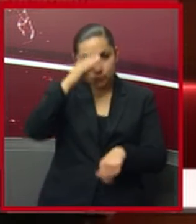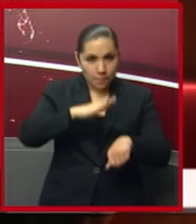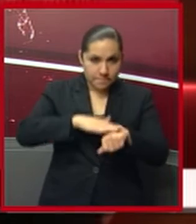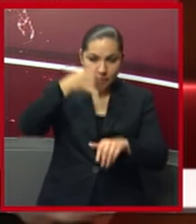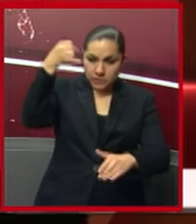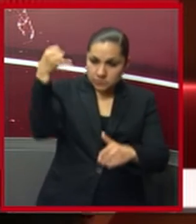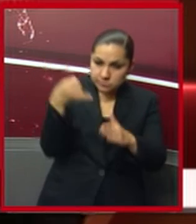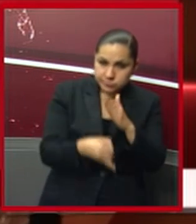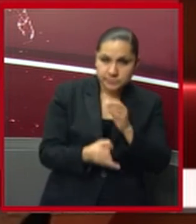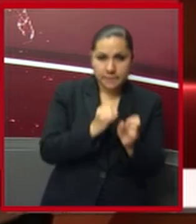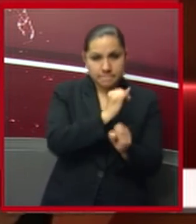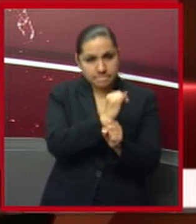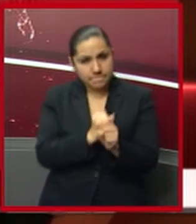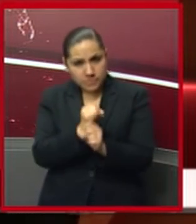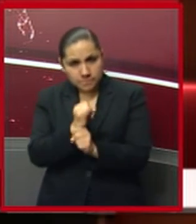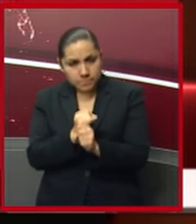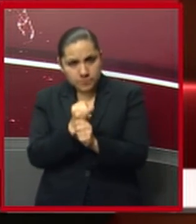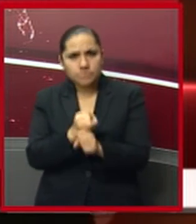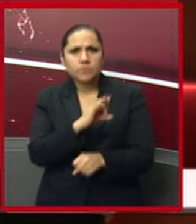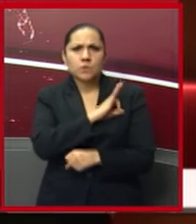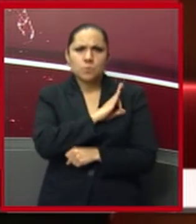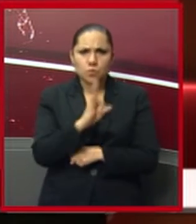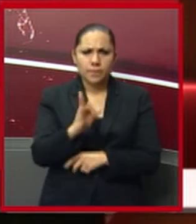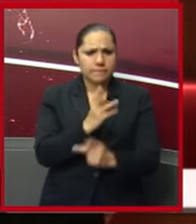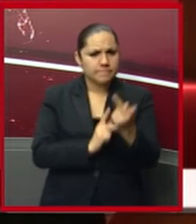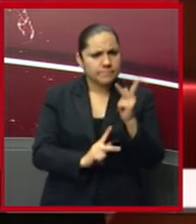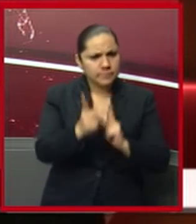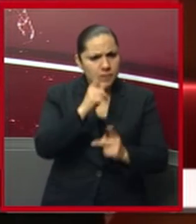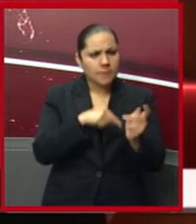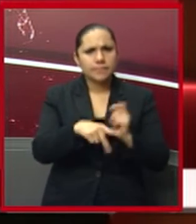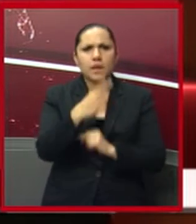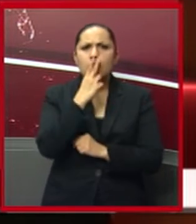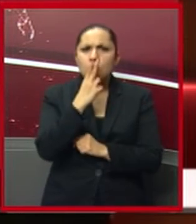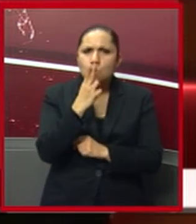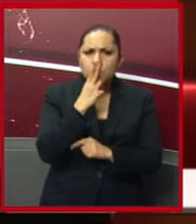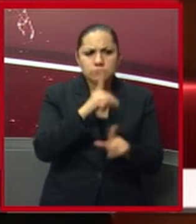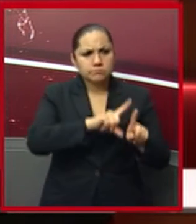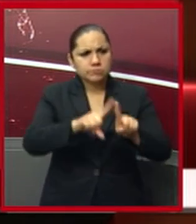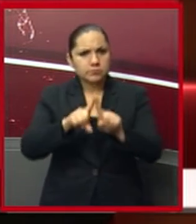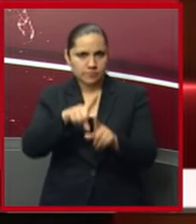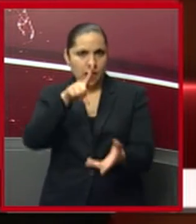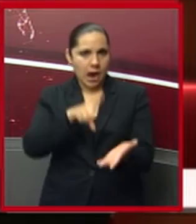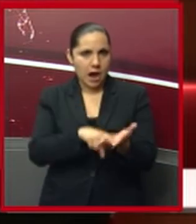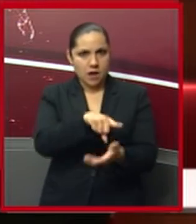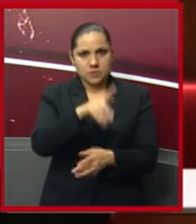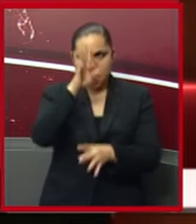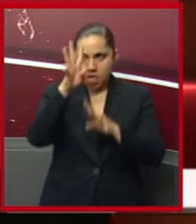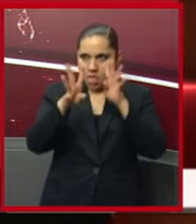puede manipular la planta y se le puede quitar esa parte psicotrópica.